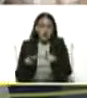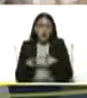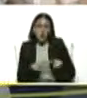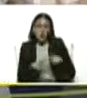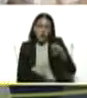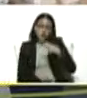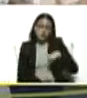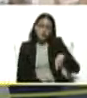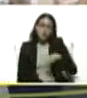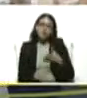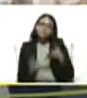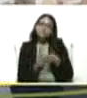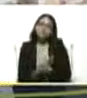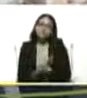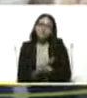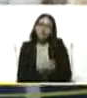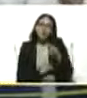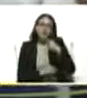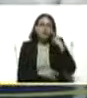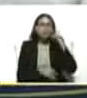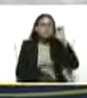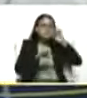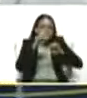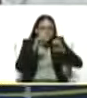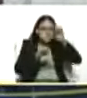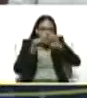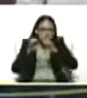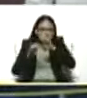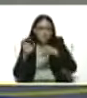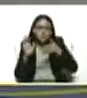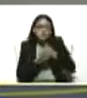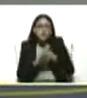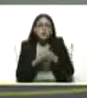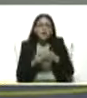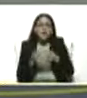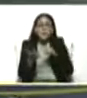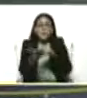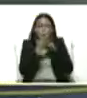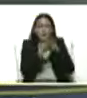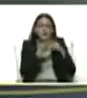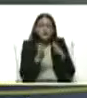de este centro, en el cual se analizan muestras de nuestros cacao